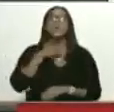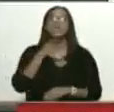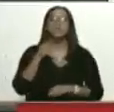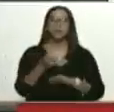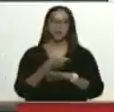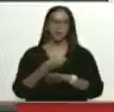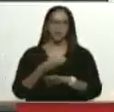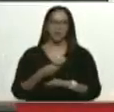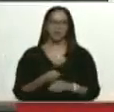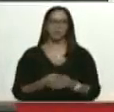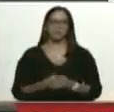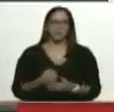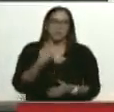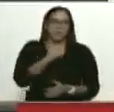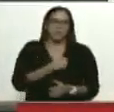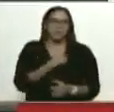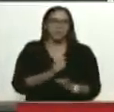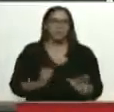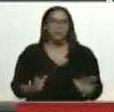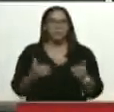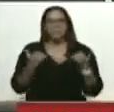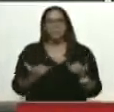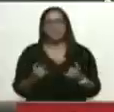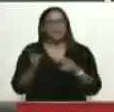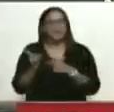país. Desafortunadamente. Ya eso,